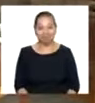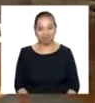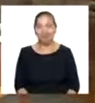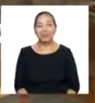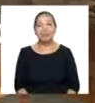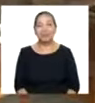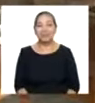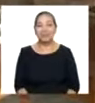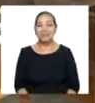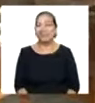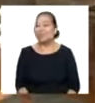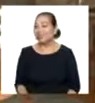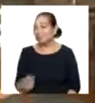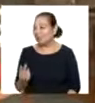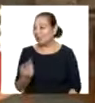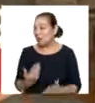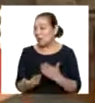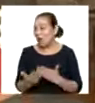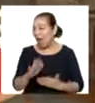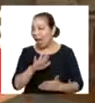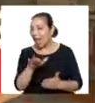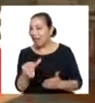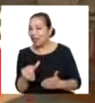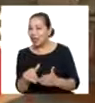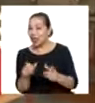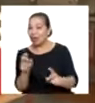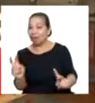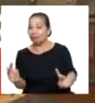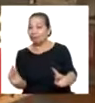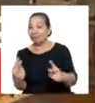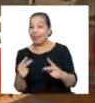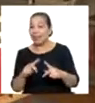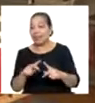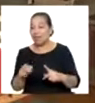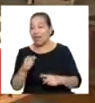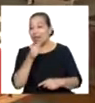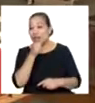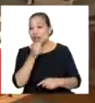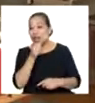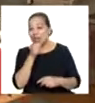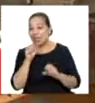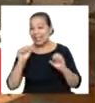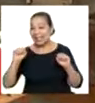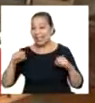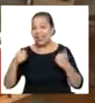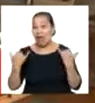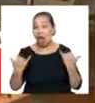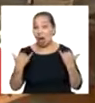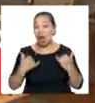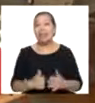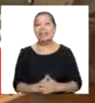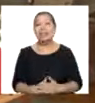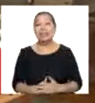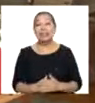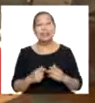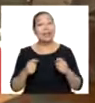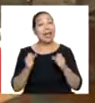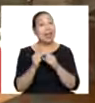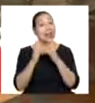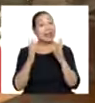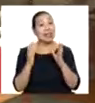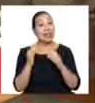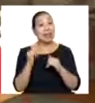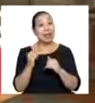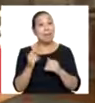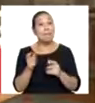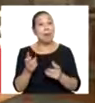¿Cómo estás, Romy, María Fernanda? Muy buenos días a ustedes y a los televidentes de TV Perú Noticias. Efectivamente, el día de hoy se conmemora el